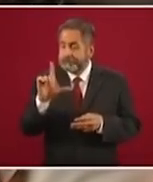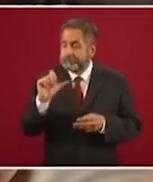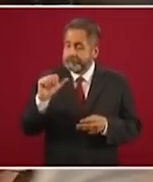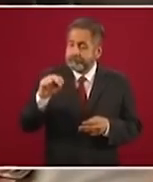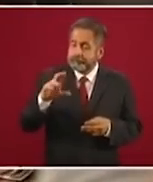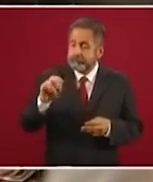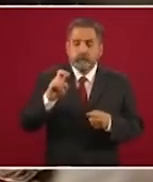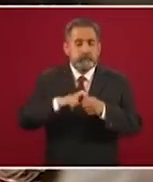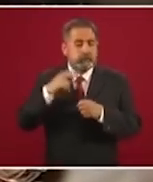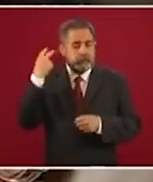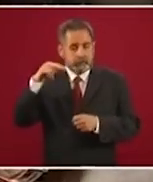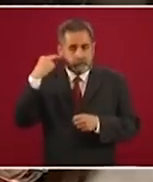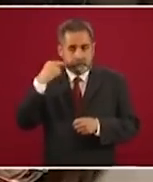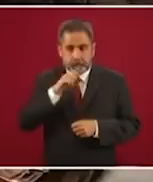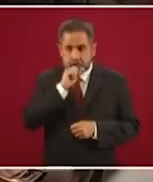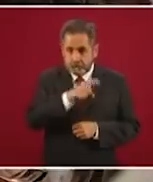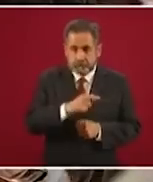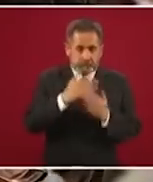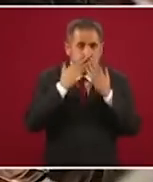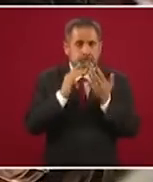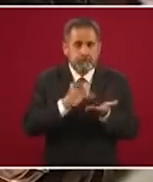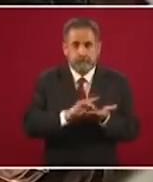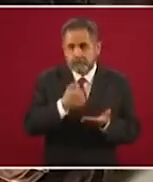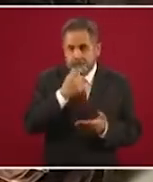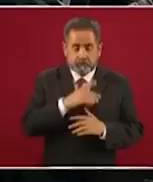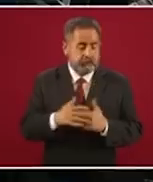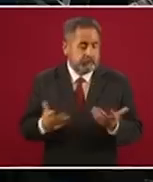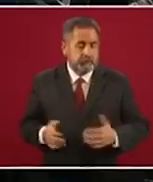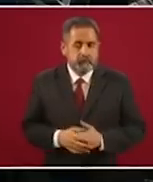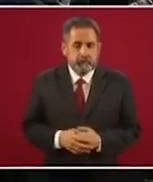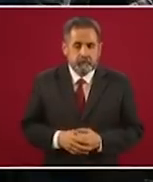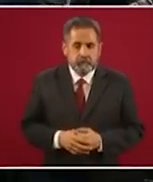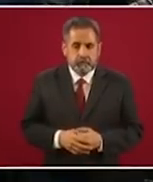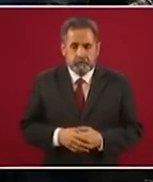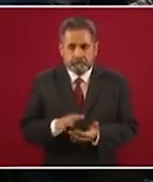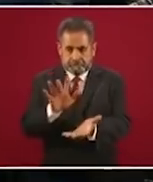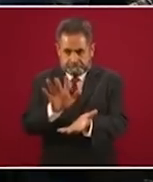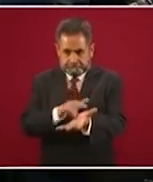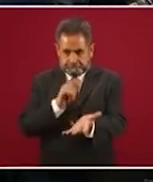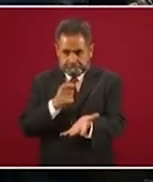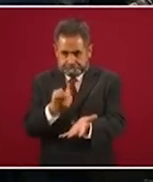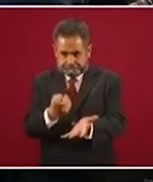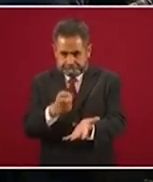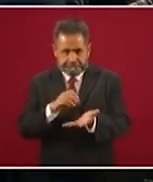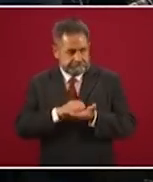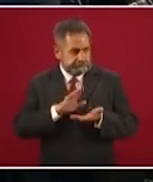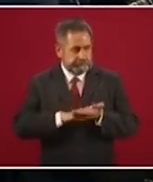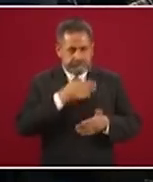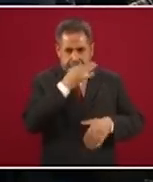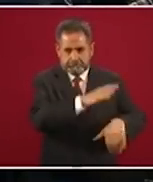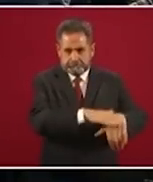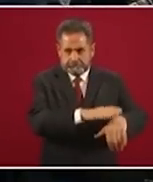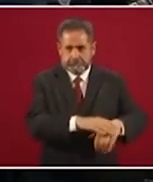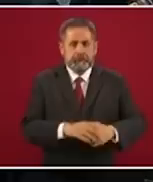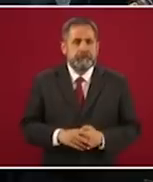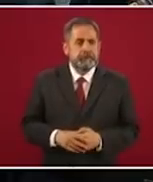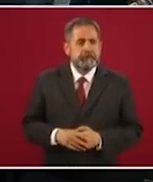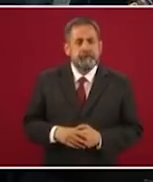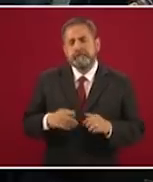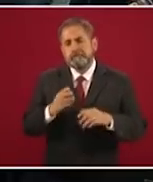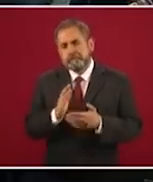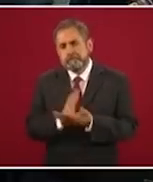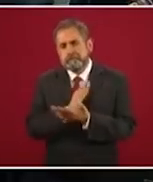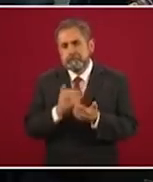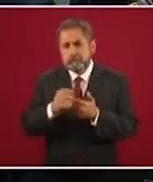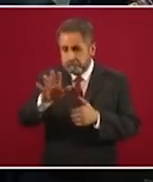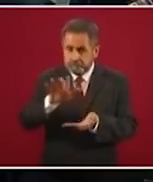medicamentos para el cáncer. Pues ya se toma nota. Gracias, presidente. Y preguntarle, por otro lado…